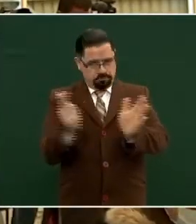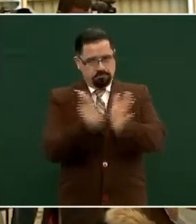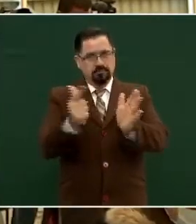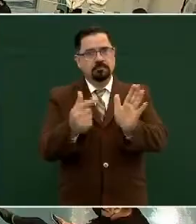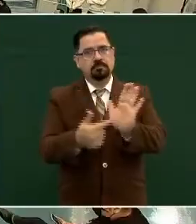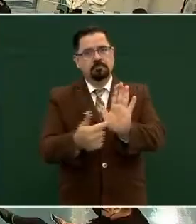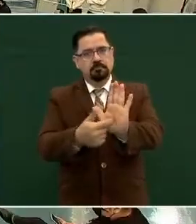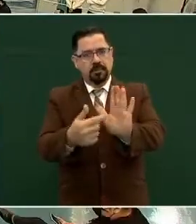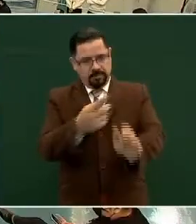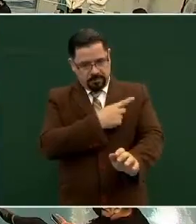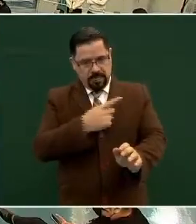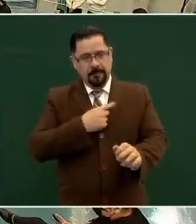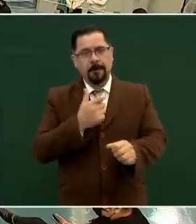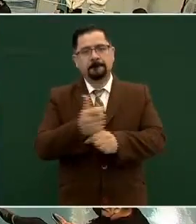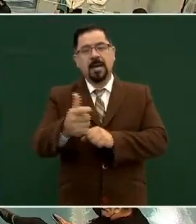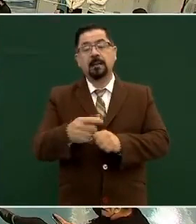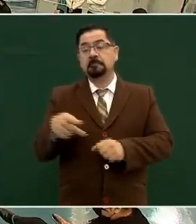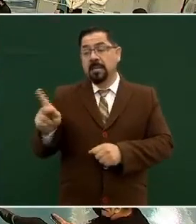los